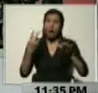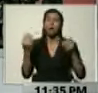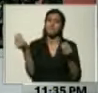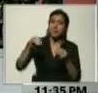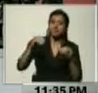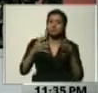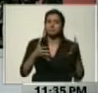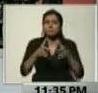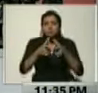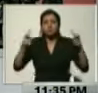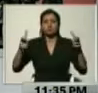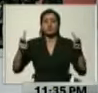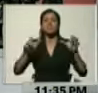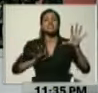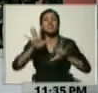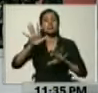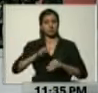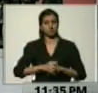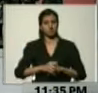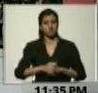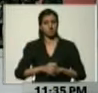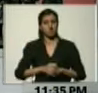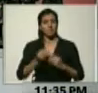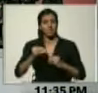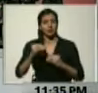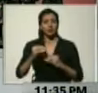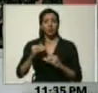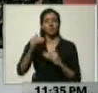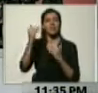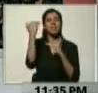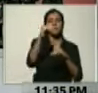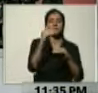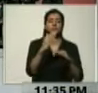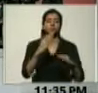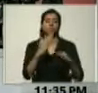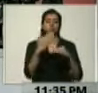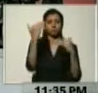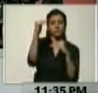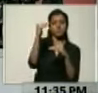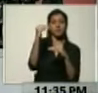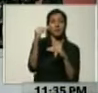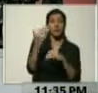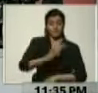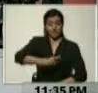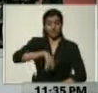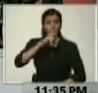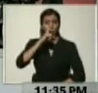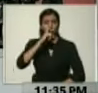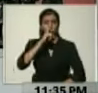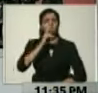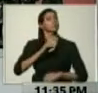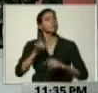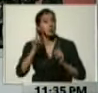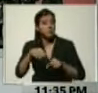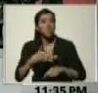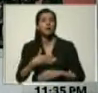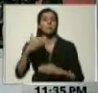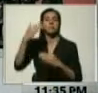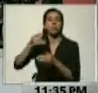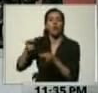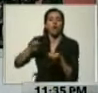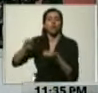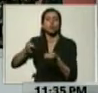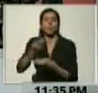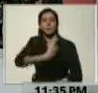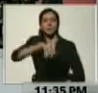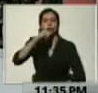de 7 a 15 en la Sala Constitucional y para limitar las facultades que tiene el presidente de vetar leyes. ¡Ja! ¿Se